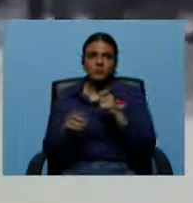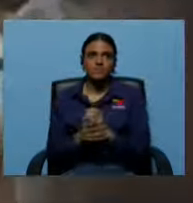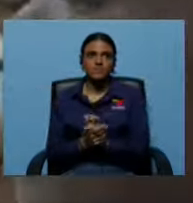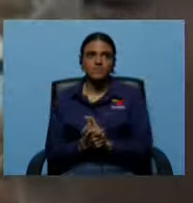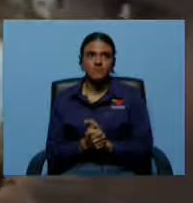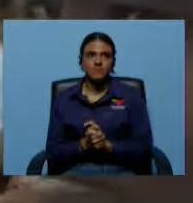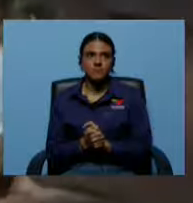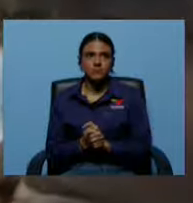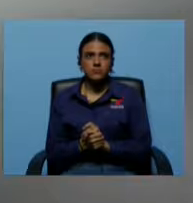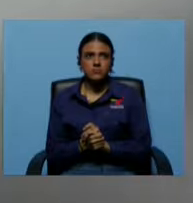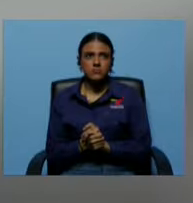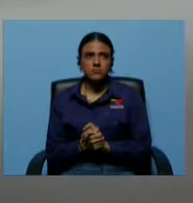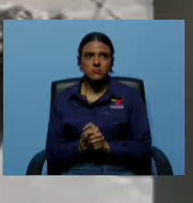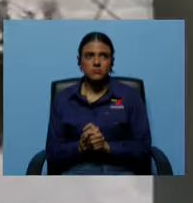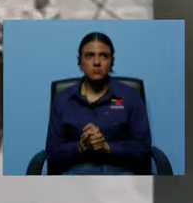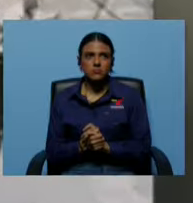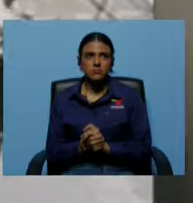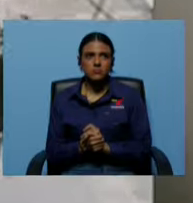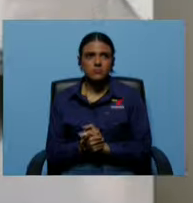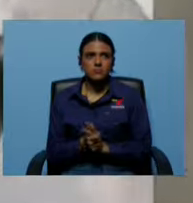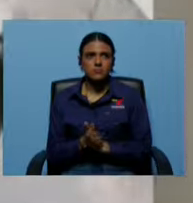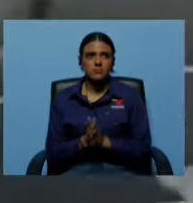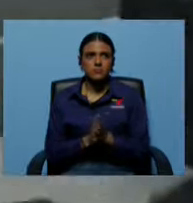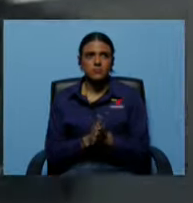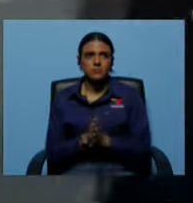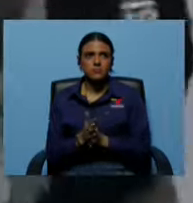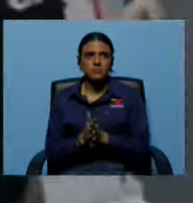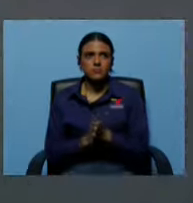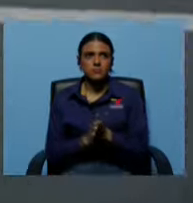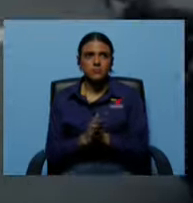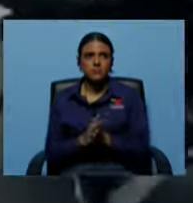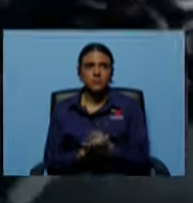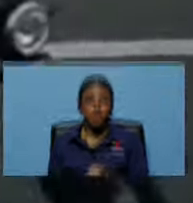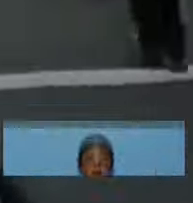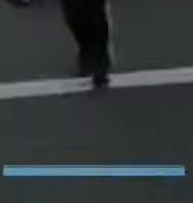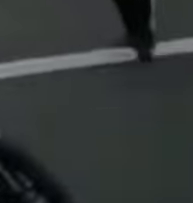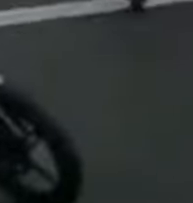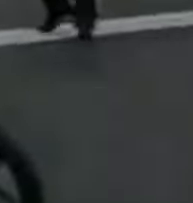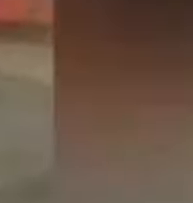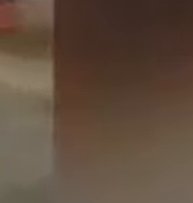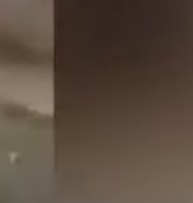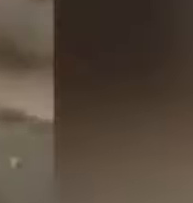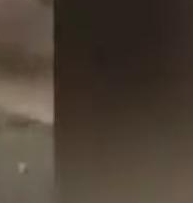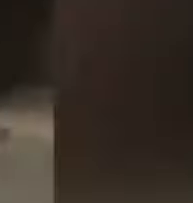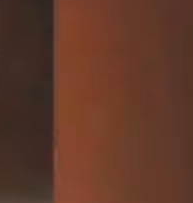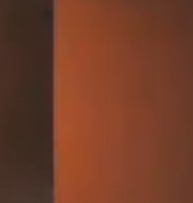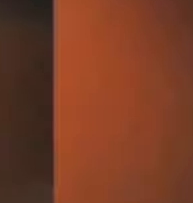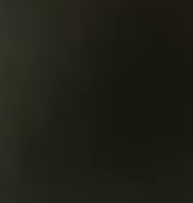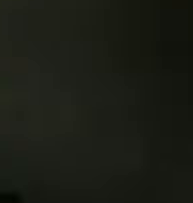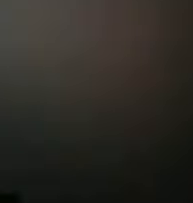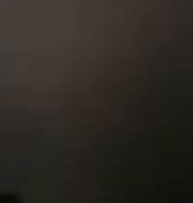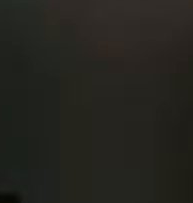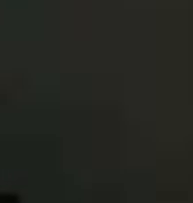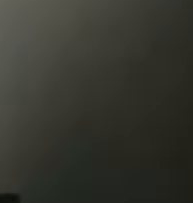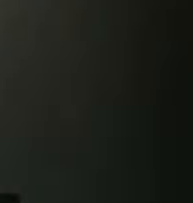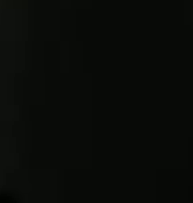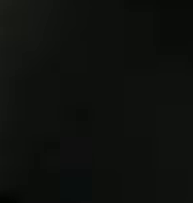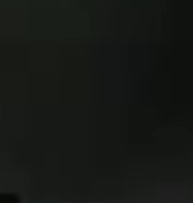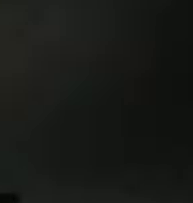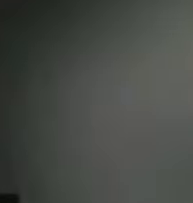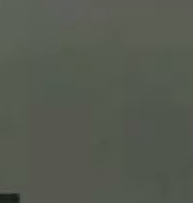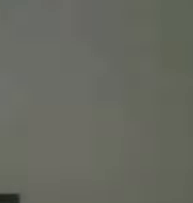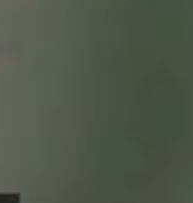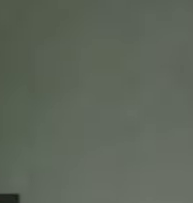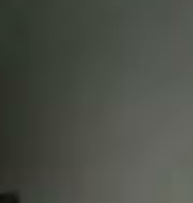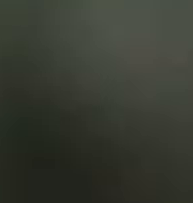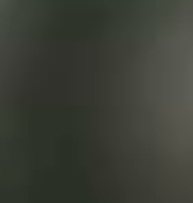Adelante. Juntos fundamos una organización, una estructura invencible, y así es que